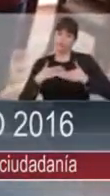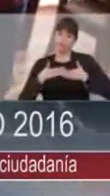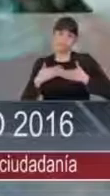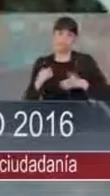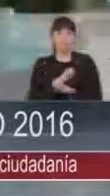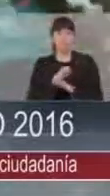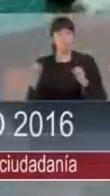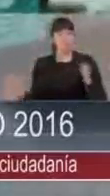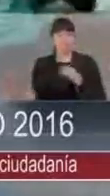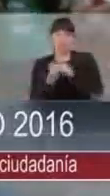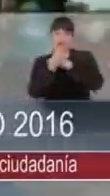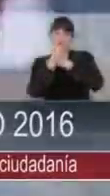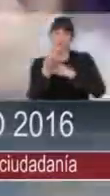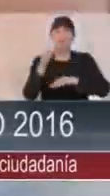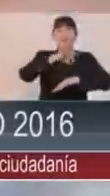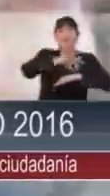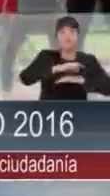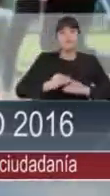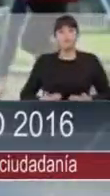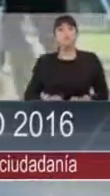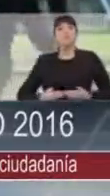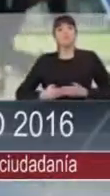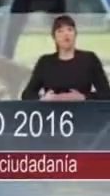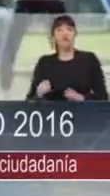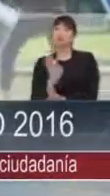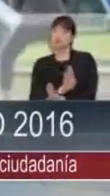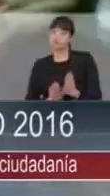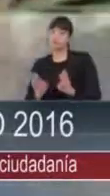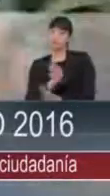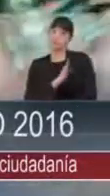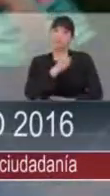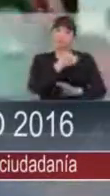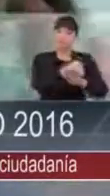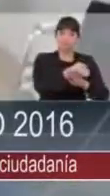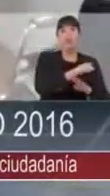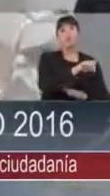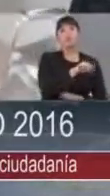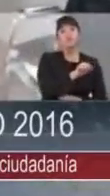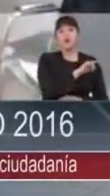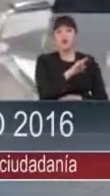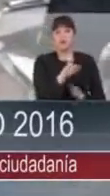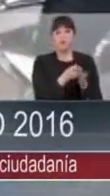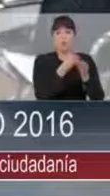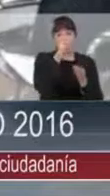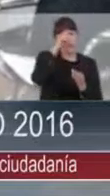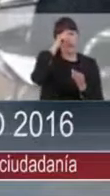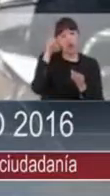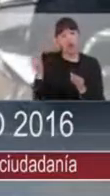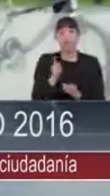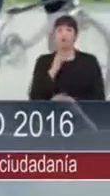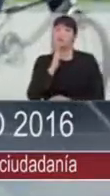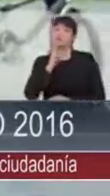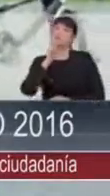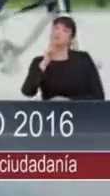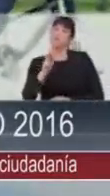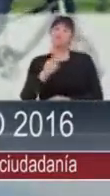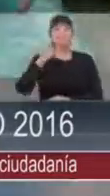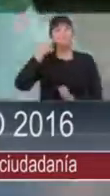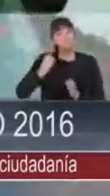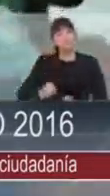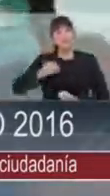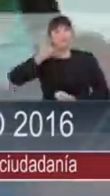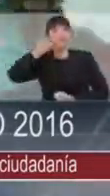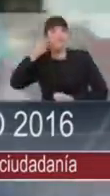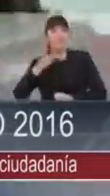del Servicio de Salud, Samir Nayar, llamó a la ciudadanía a estar atentos frente a los síntomas de gravedad de las enfermedades respiratorias y